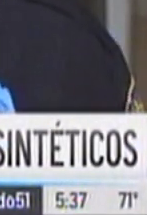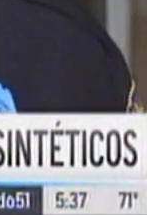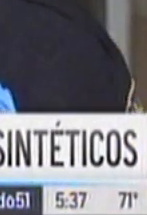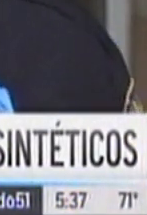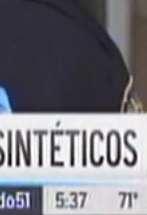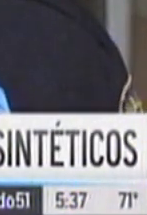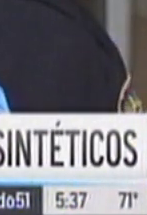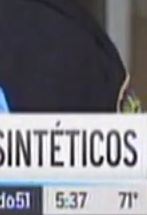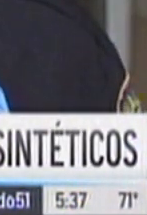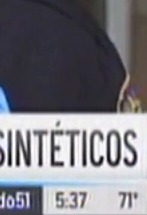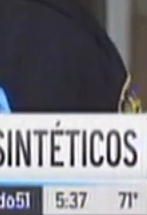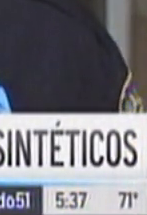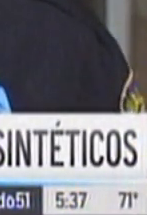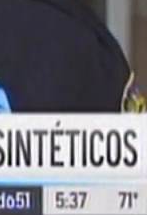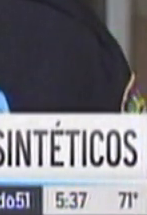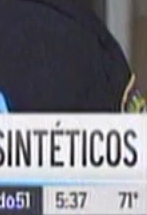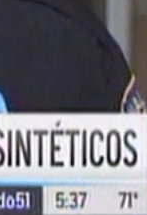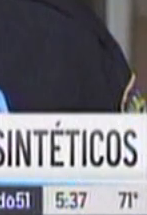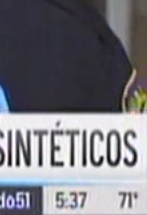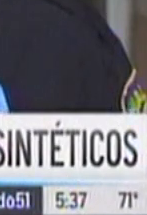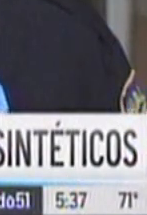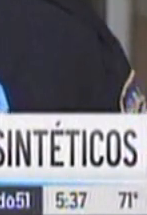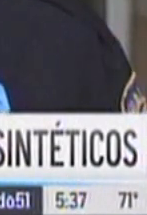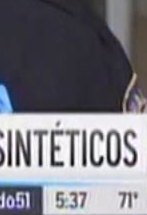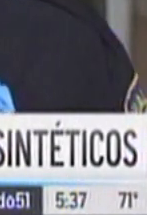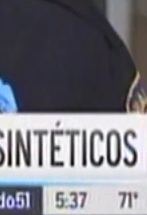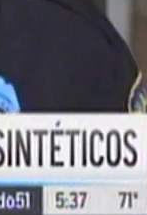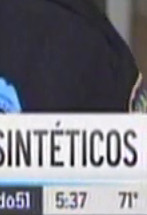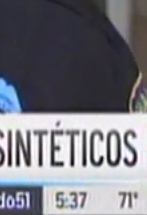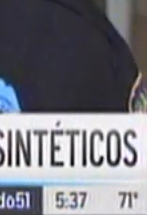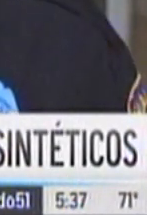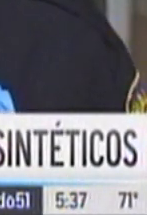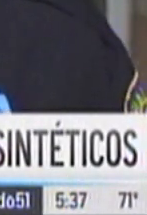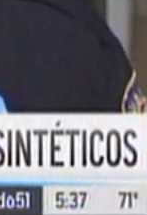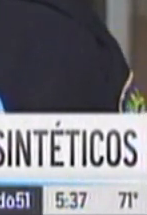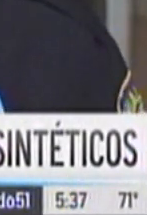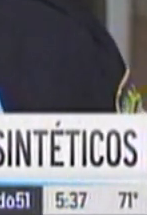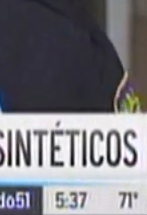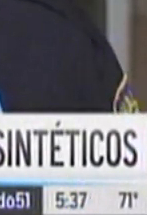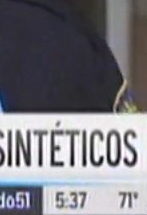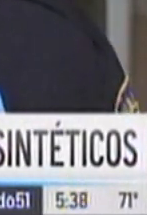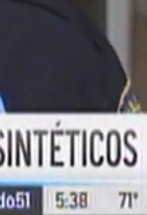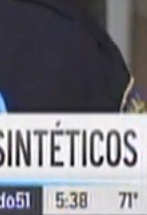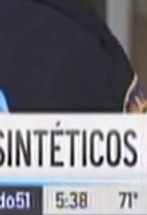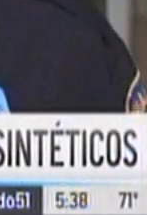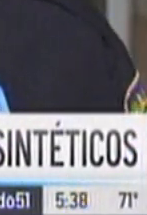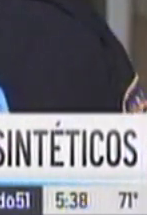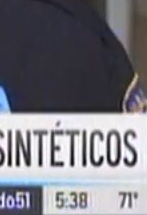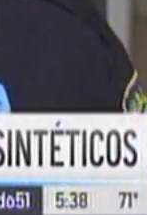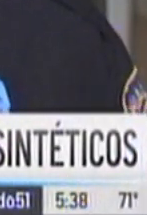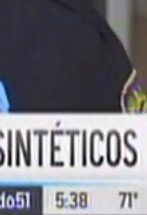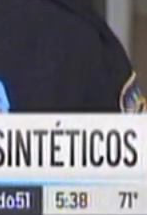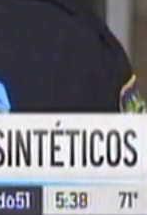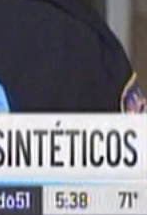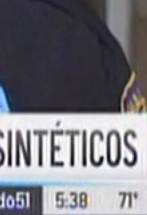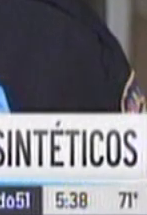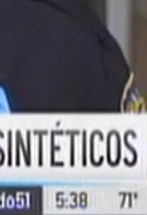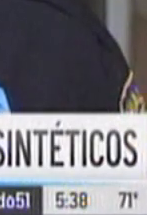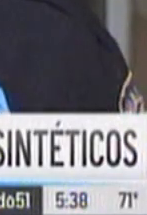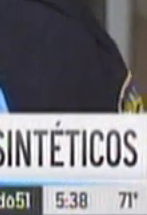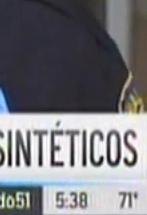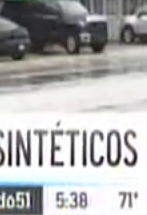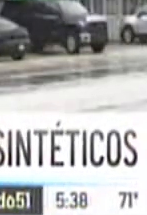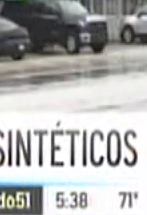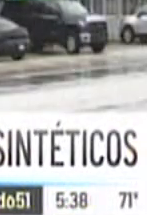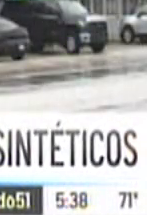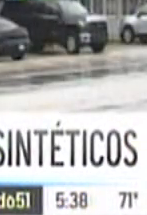todos los negocios en la ciudad de Hialeah, que si le están vendiendo estos narcóticos a nuestro pueblo, que paren,